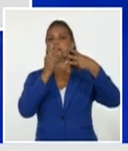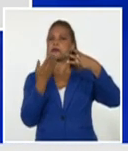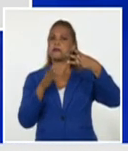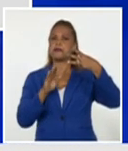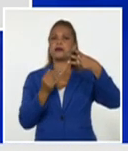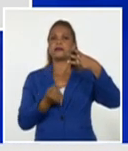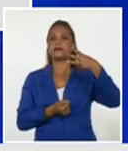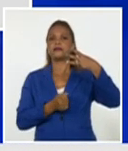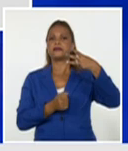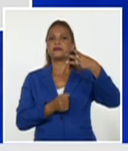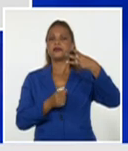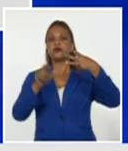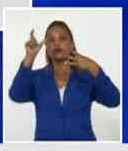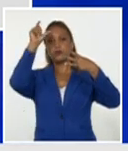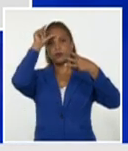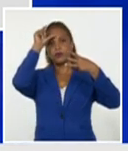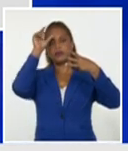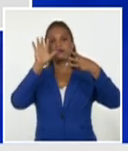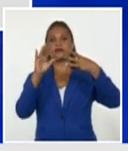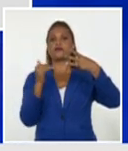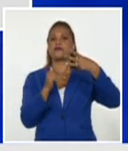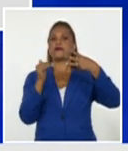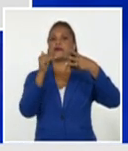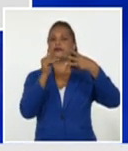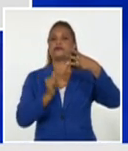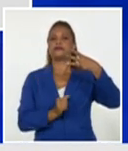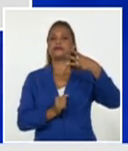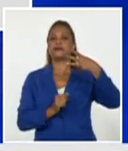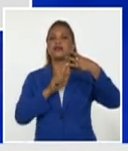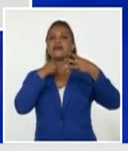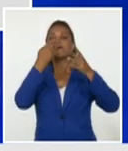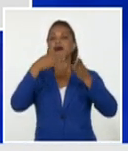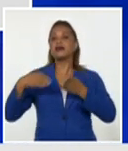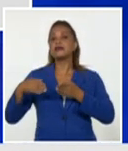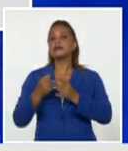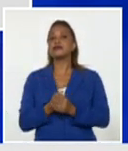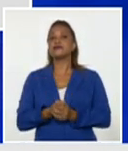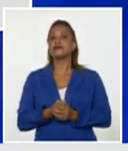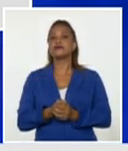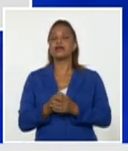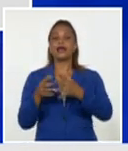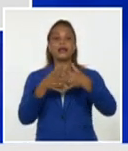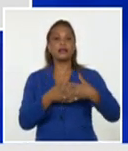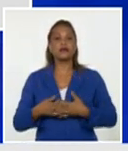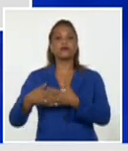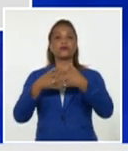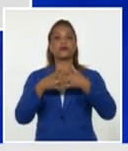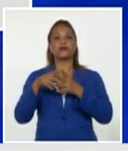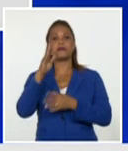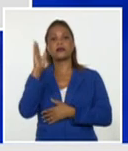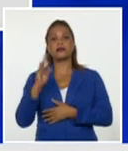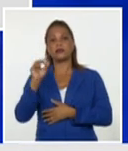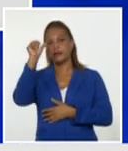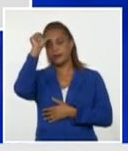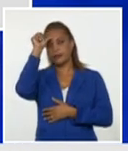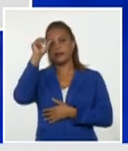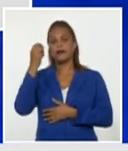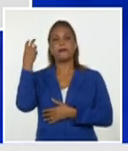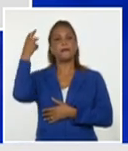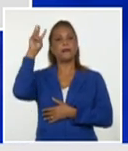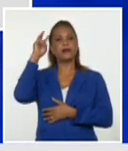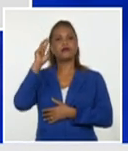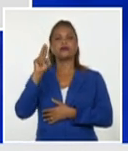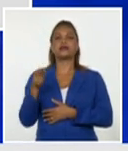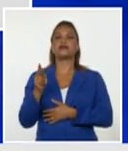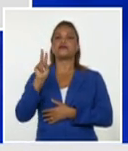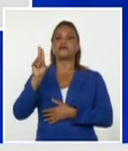Turquía prácticamente con 5 millones. Y en fallecidos Estados Unidos, Brasil, India, México y el Reino Unido. Como